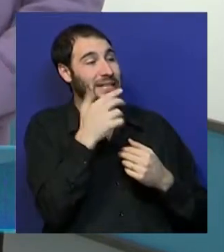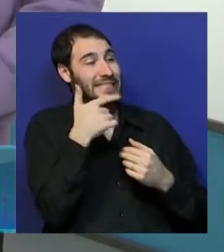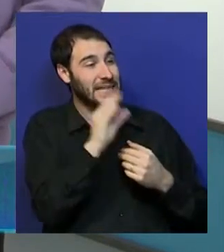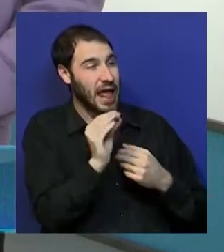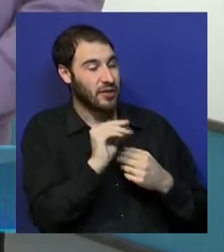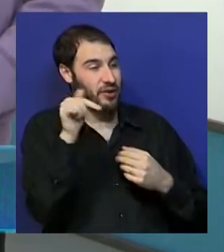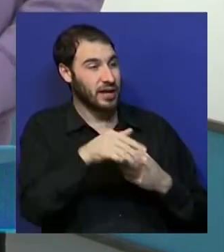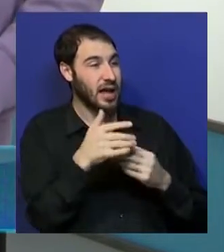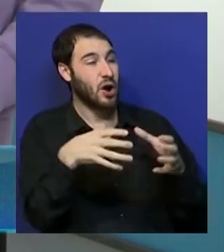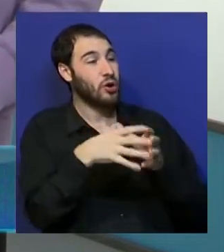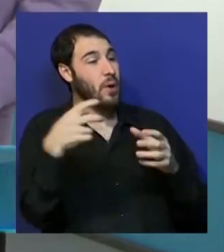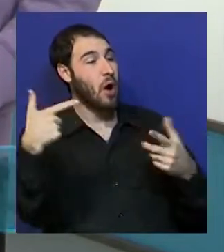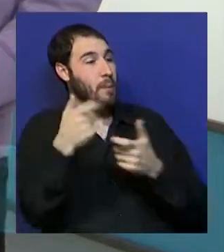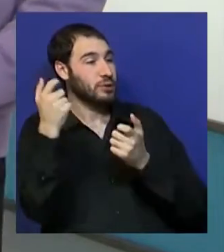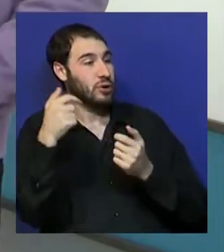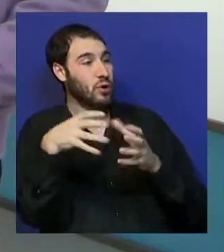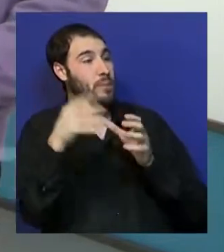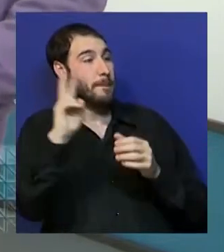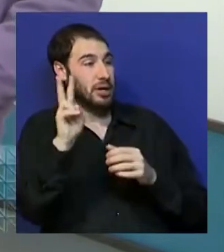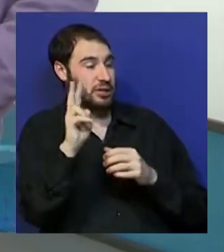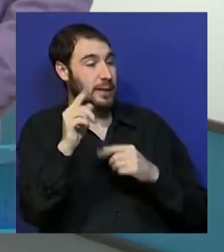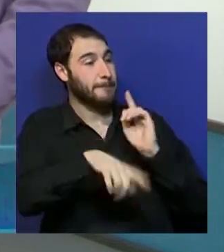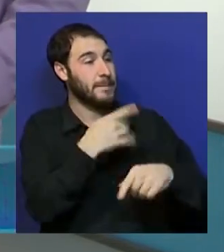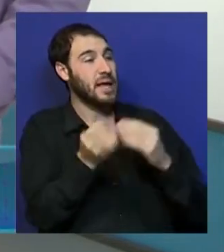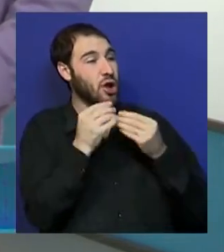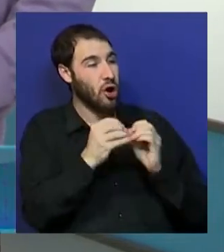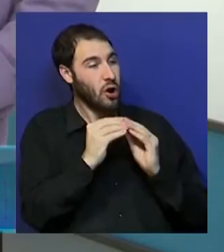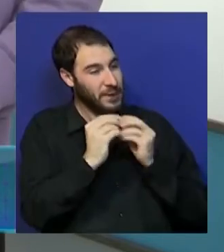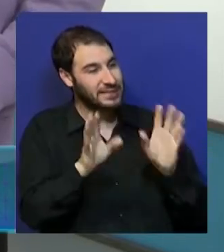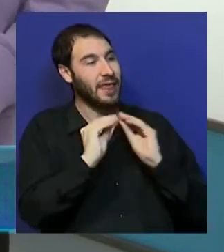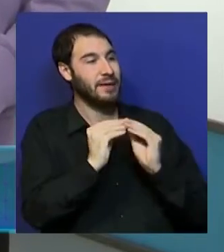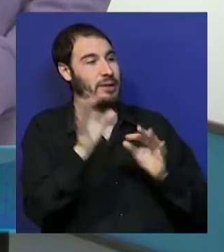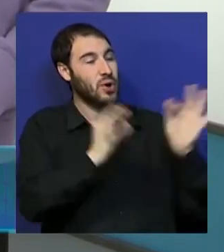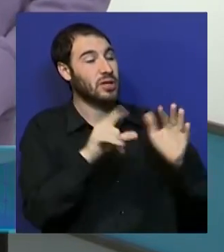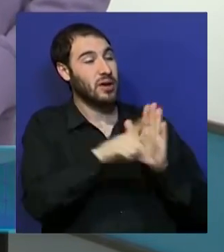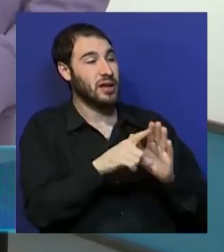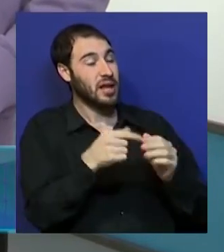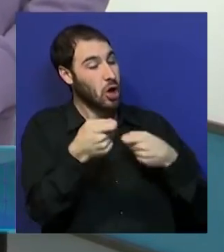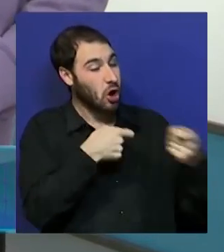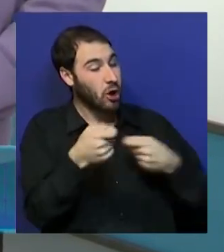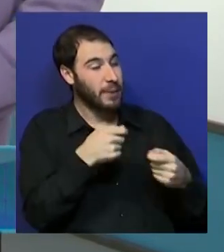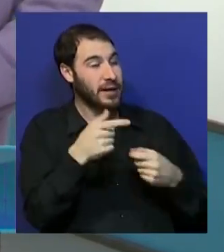senadora del bloque opositor del Partido Justicialista. Mañana comienza la discusión de este proyecto de ley que regula las prisiones preventivas en la provincia de Mendoza.